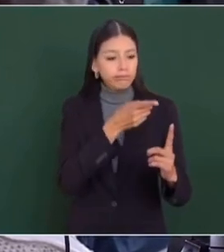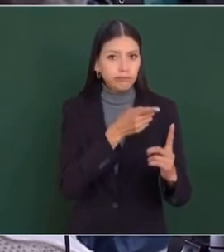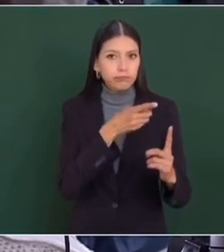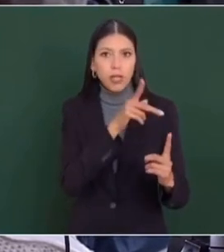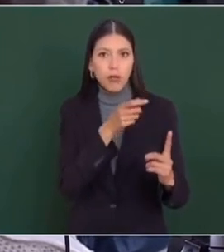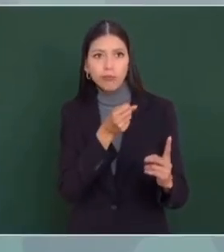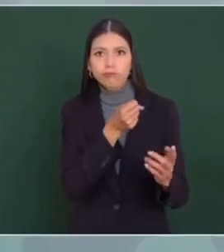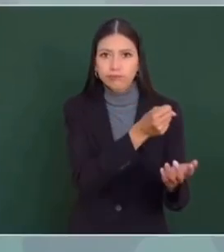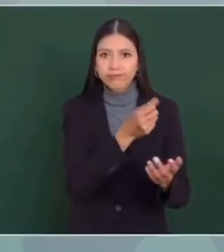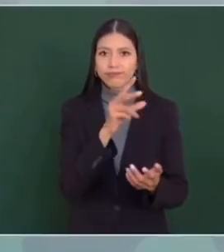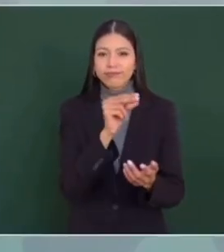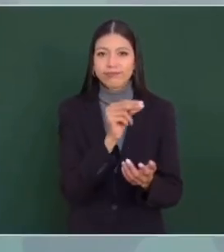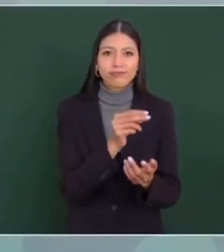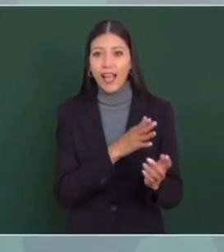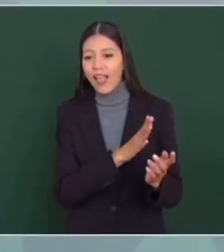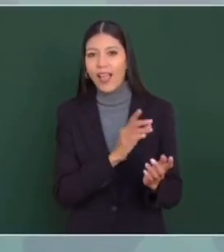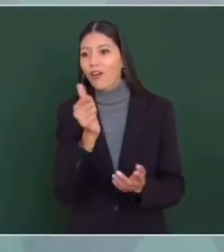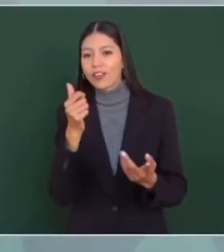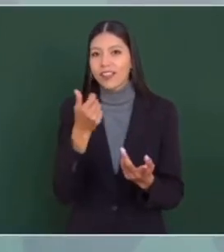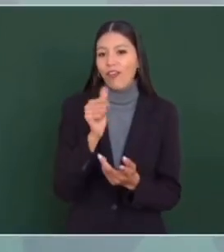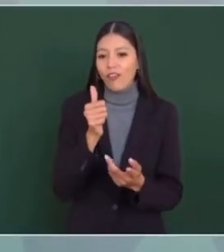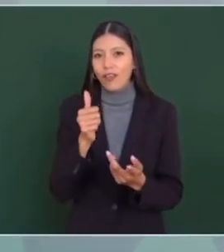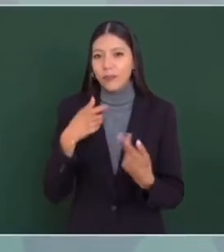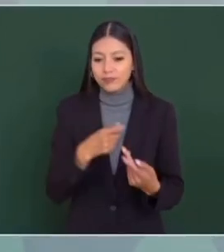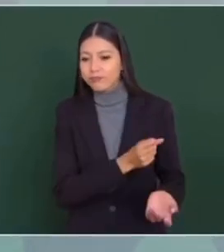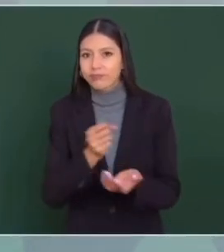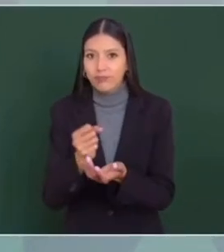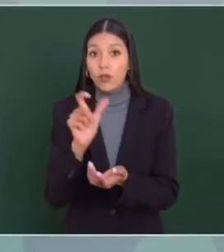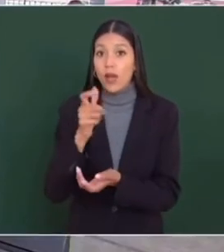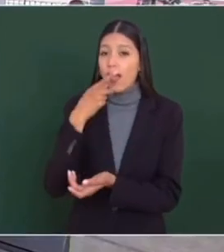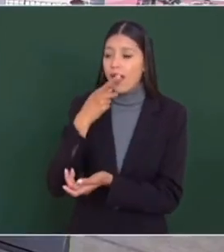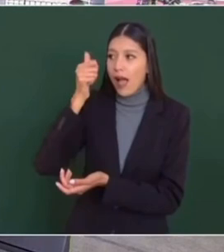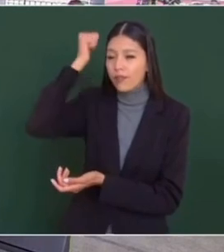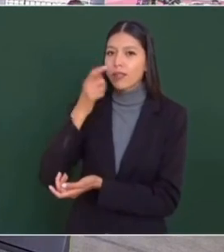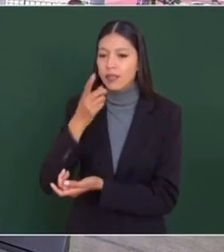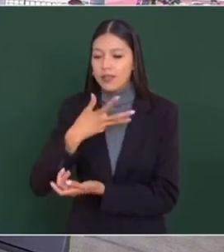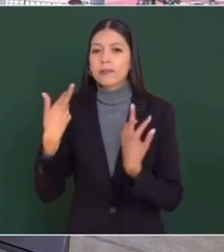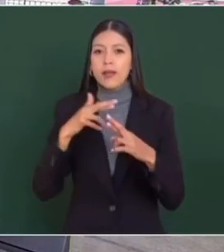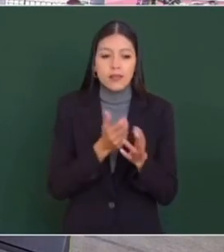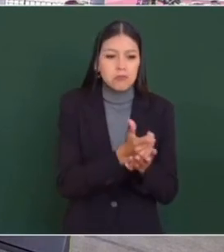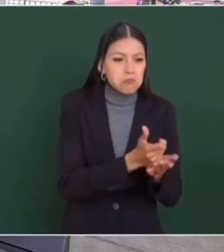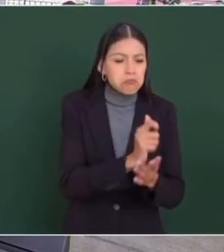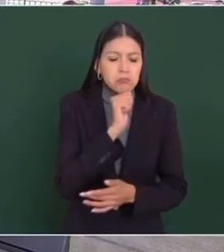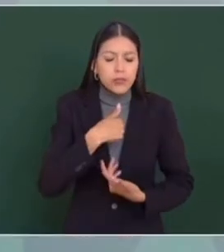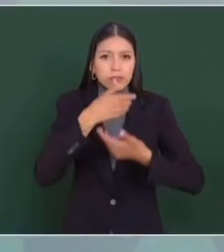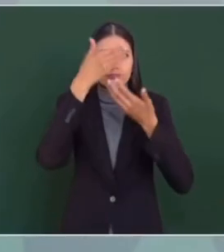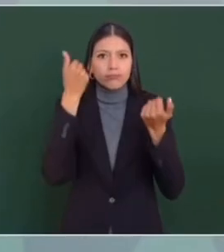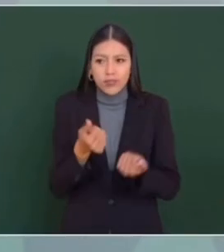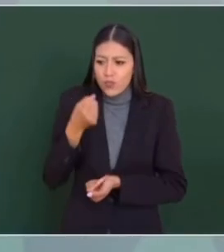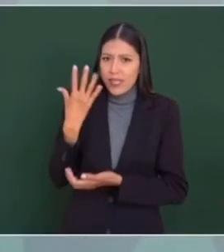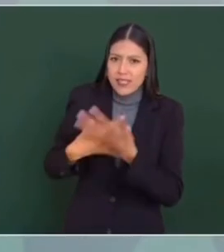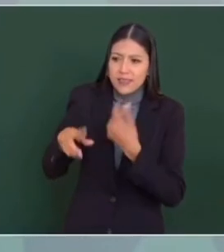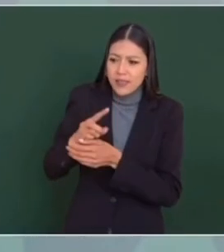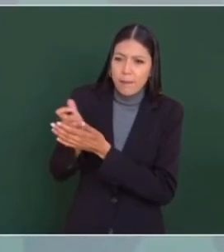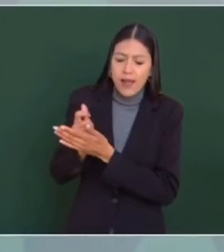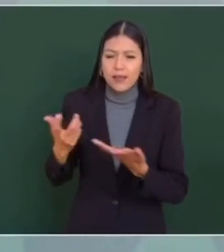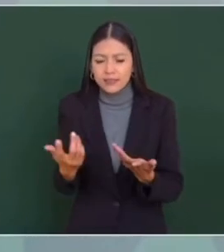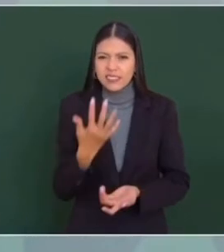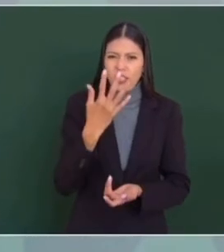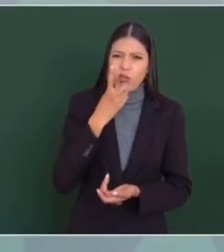desvió. Cuando Alfredo habla de que había maestros que no habían cobrado no sé cuántas quincenas,